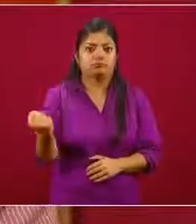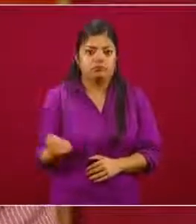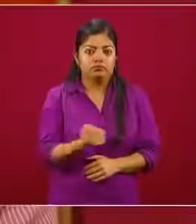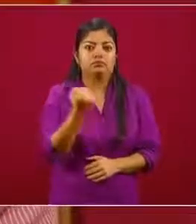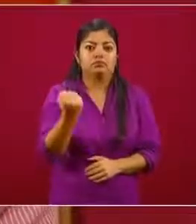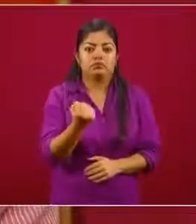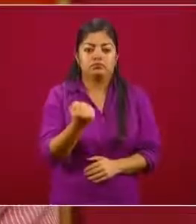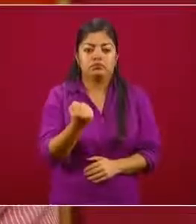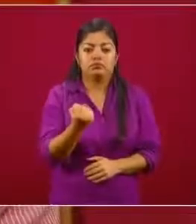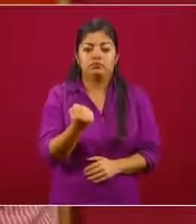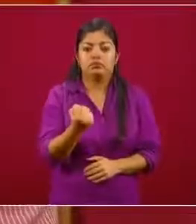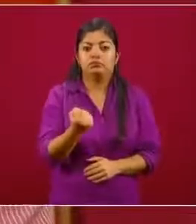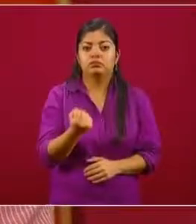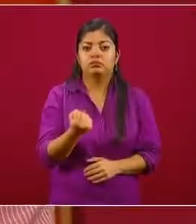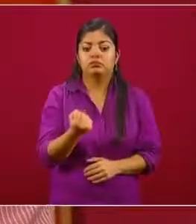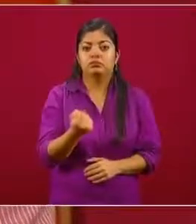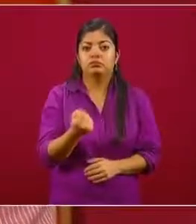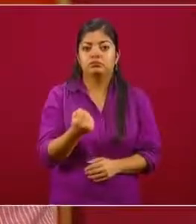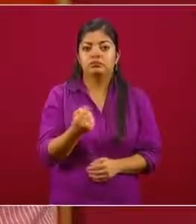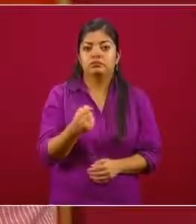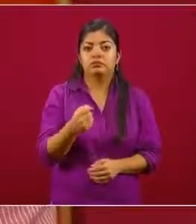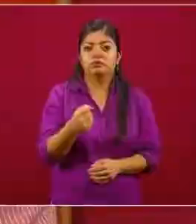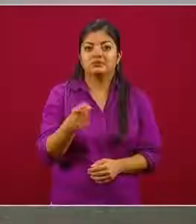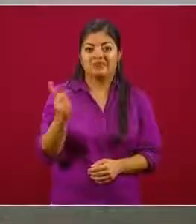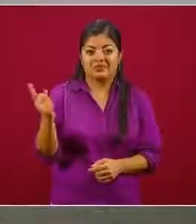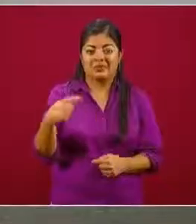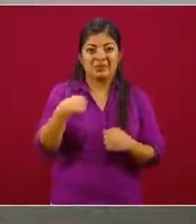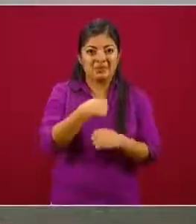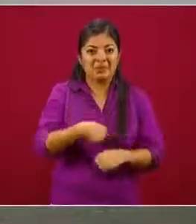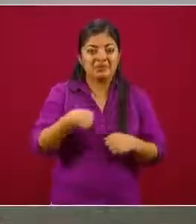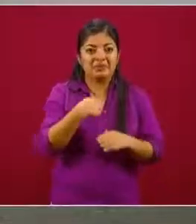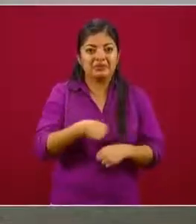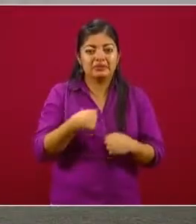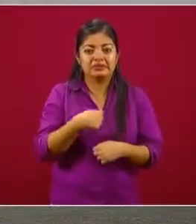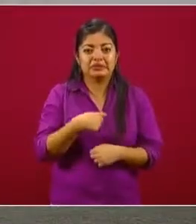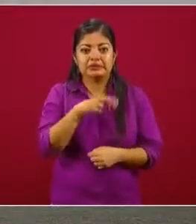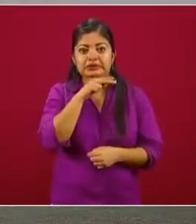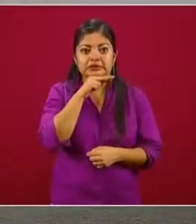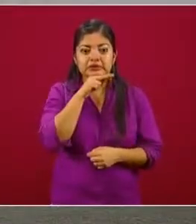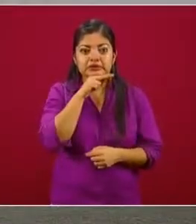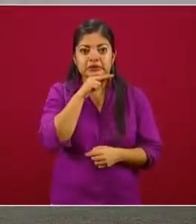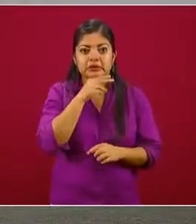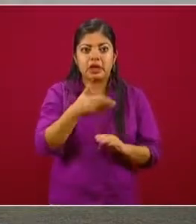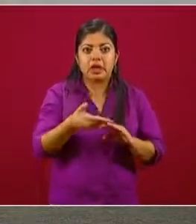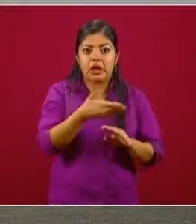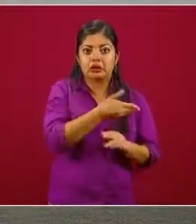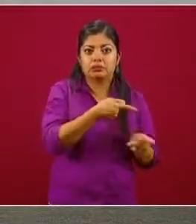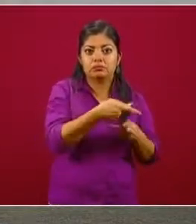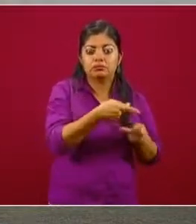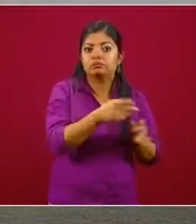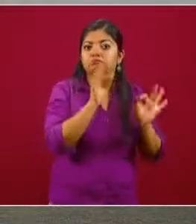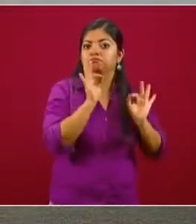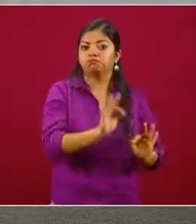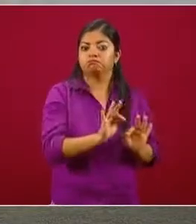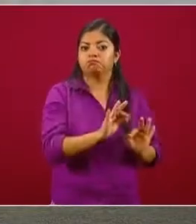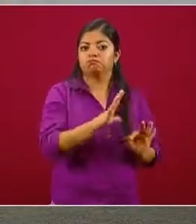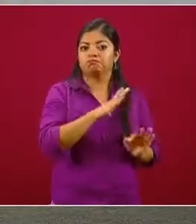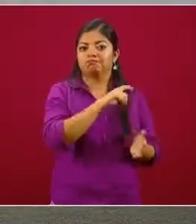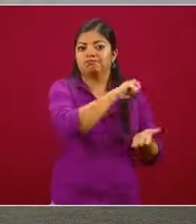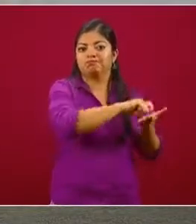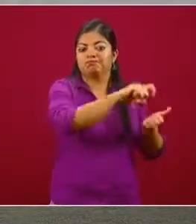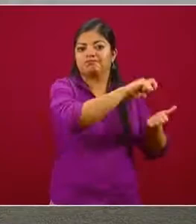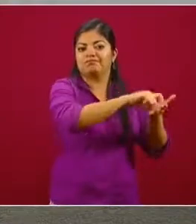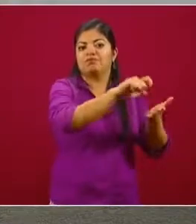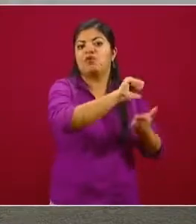la necesidad aguda que estos ventiladores iban a cubrir quedó cubierta antes por la adquisición de otros